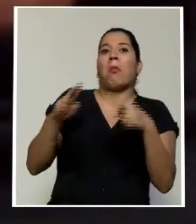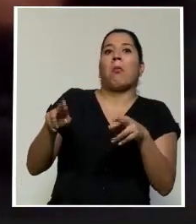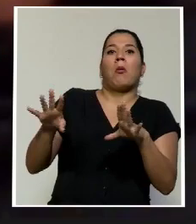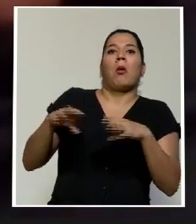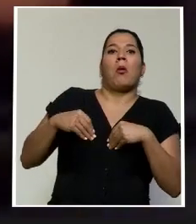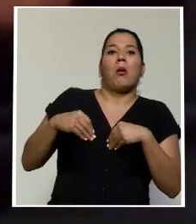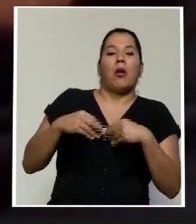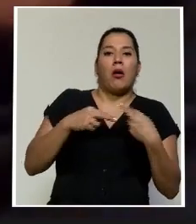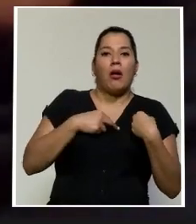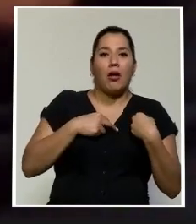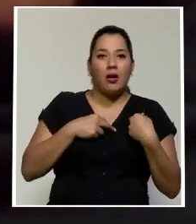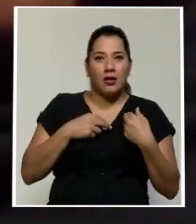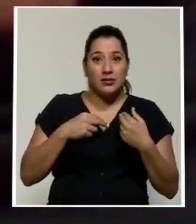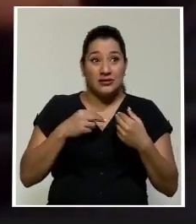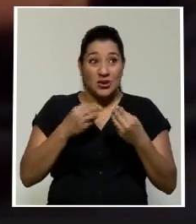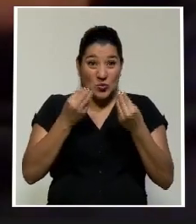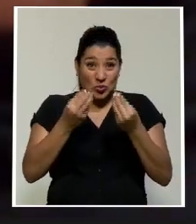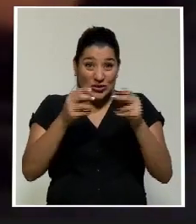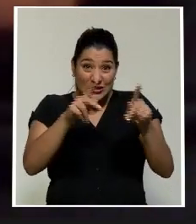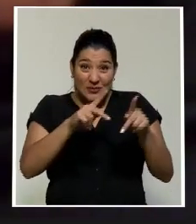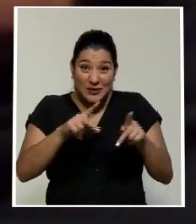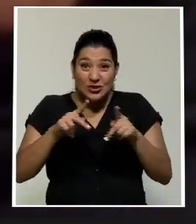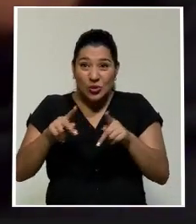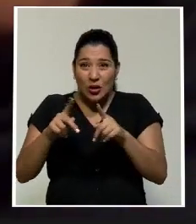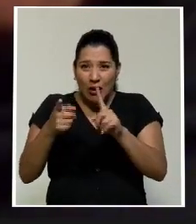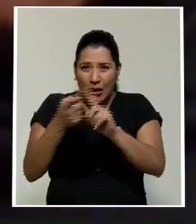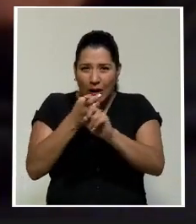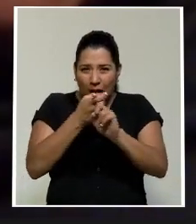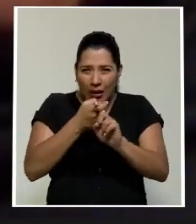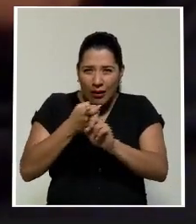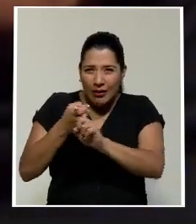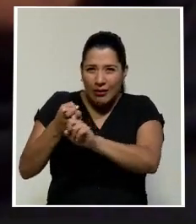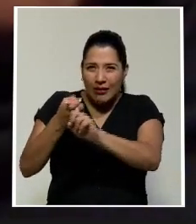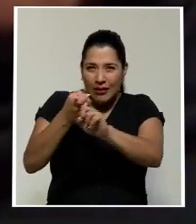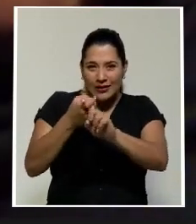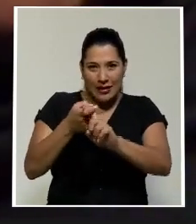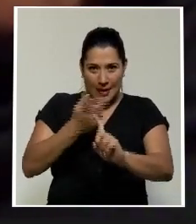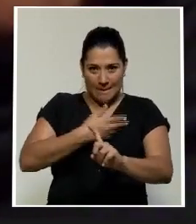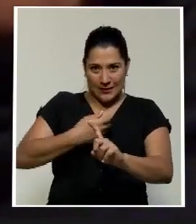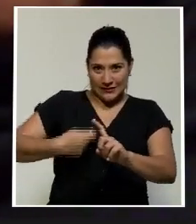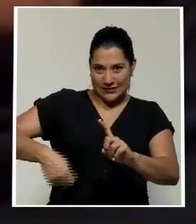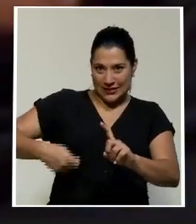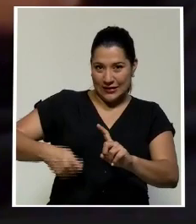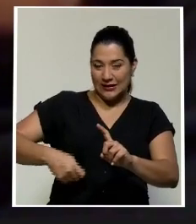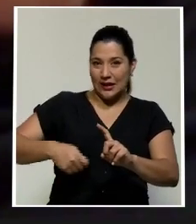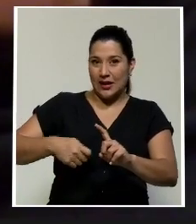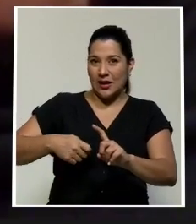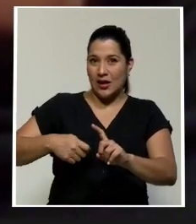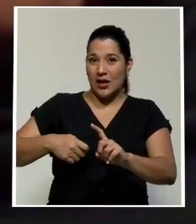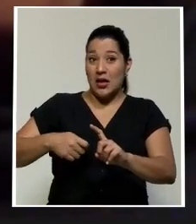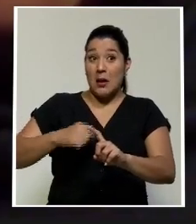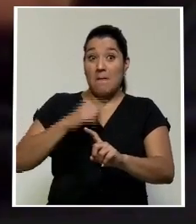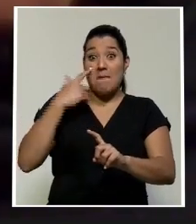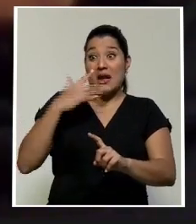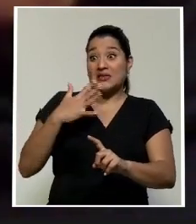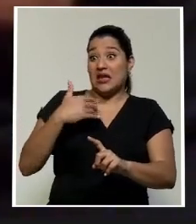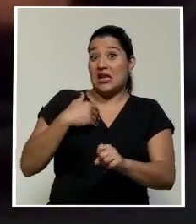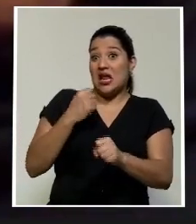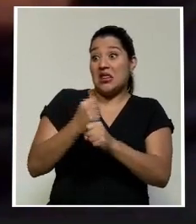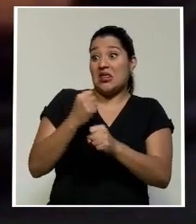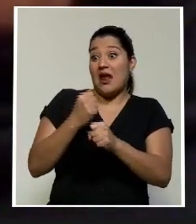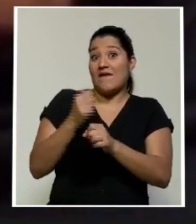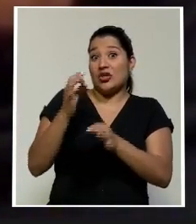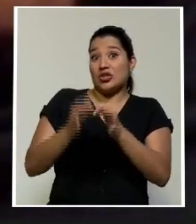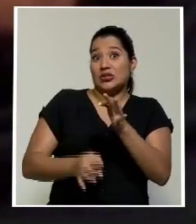Todos son personas cercanas a él que de pronto tienen profesiones anodinas y resultan millonarias de una